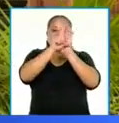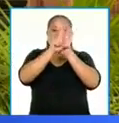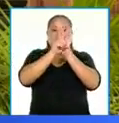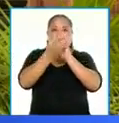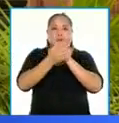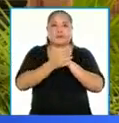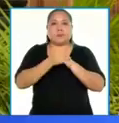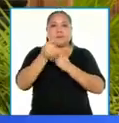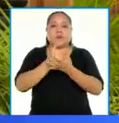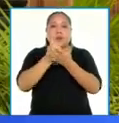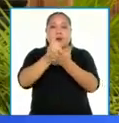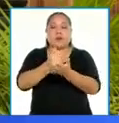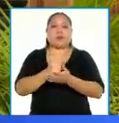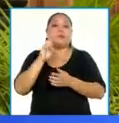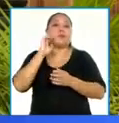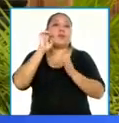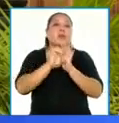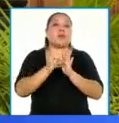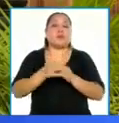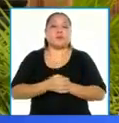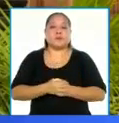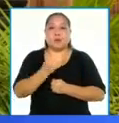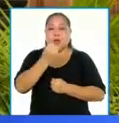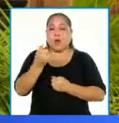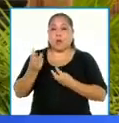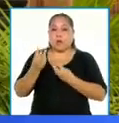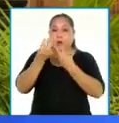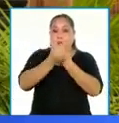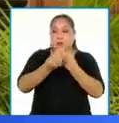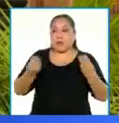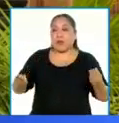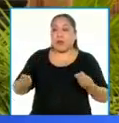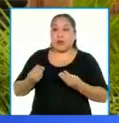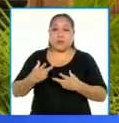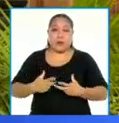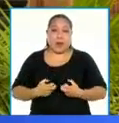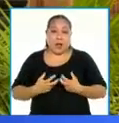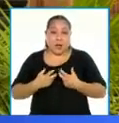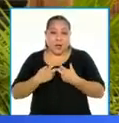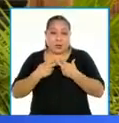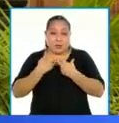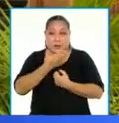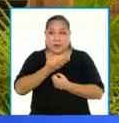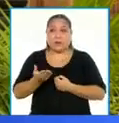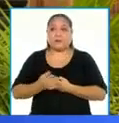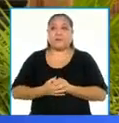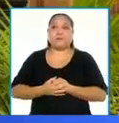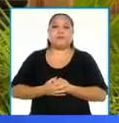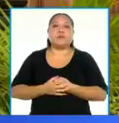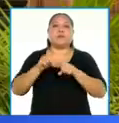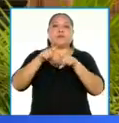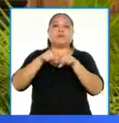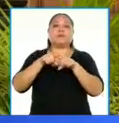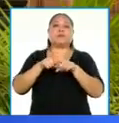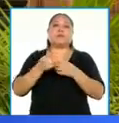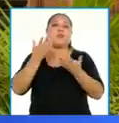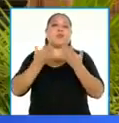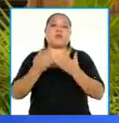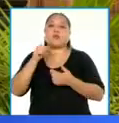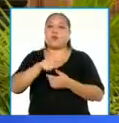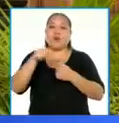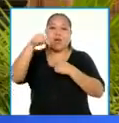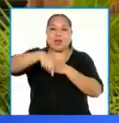sirve, les pongo un ejemplo. Hay productos oncológicos que de repente no están